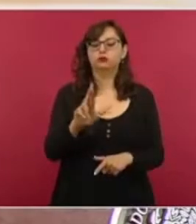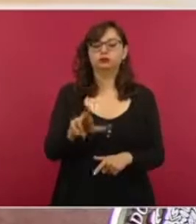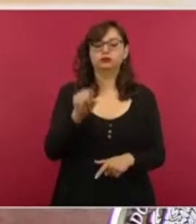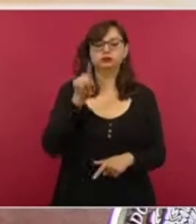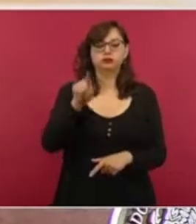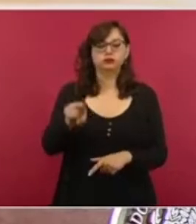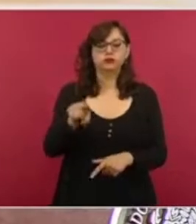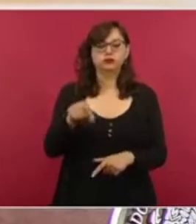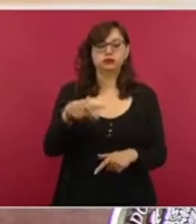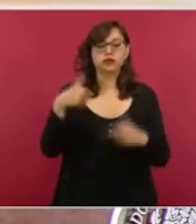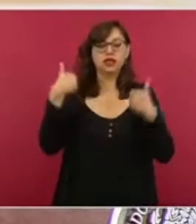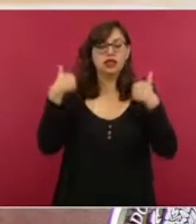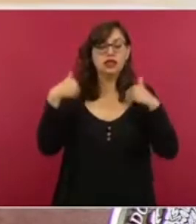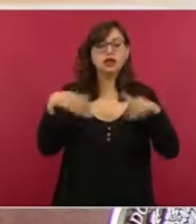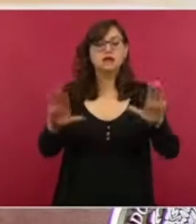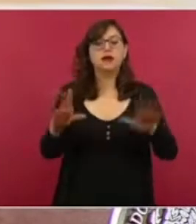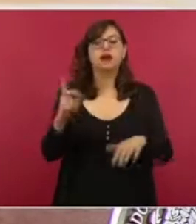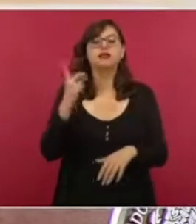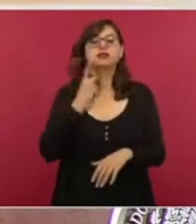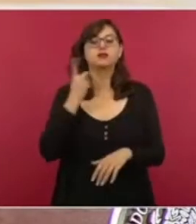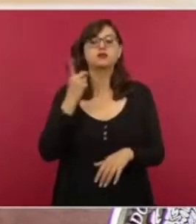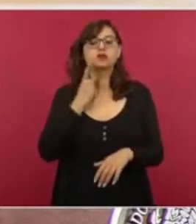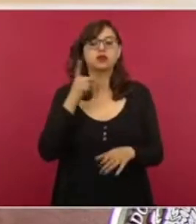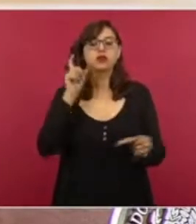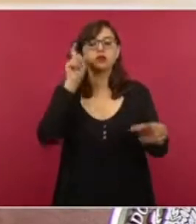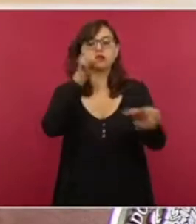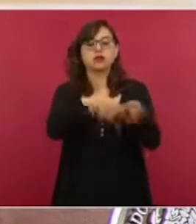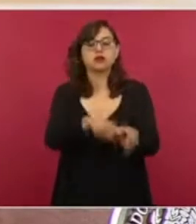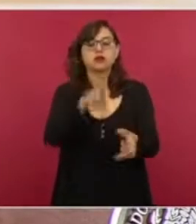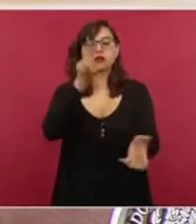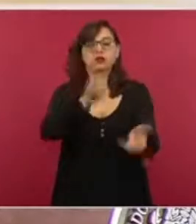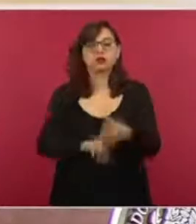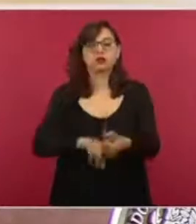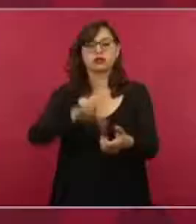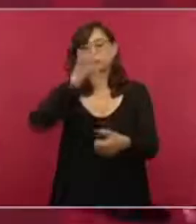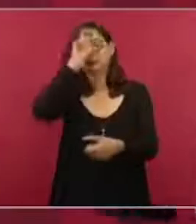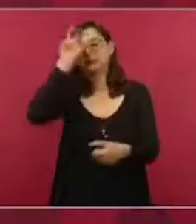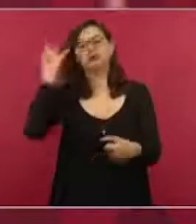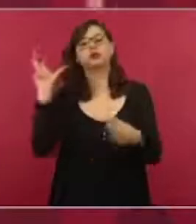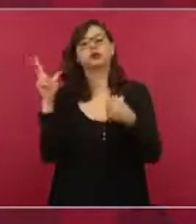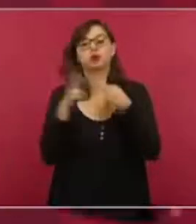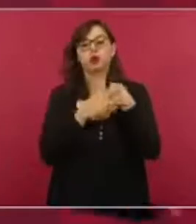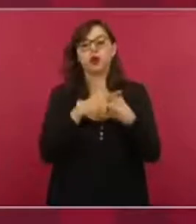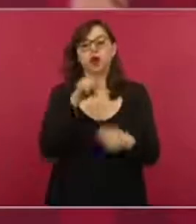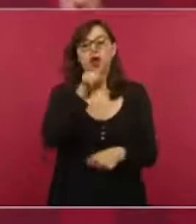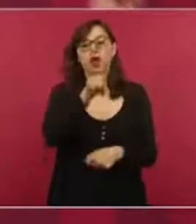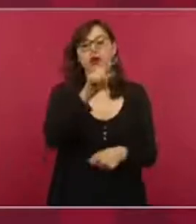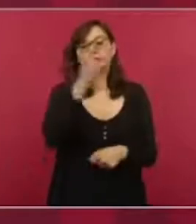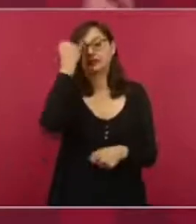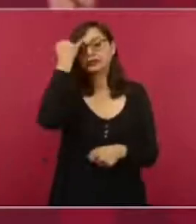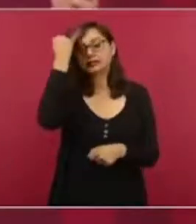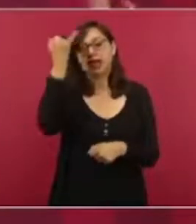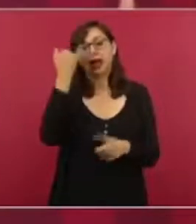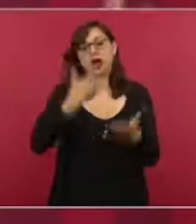diputado del Parlamento Europeo, y él fue uno de los promotores, y Vox.